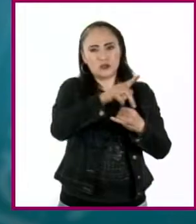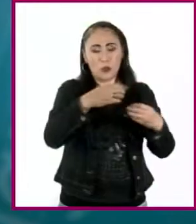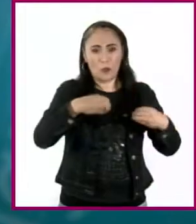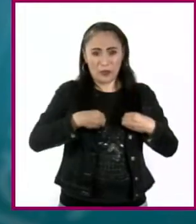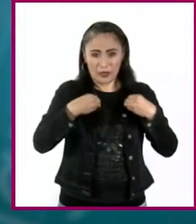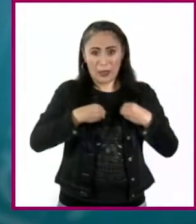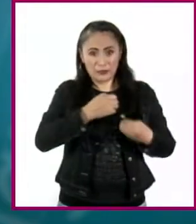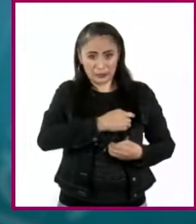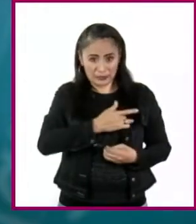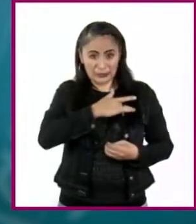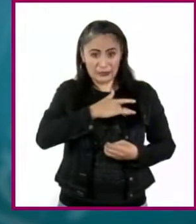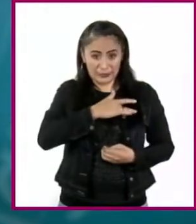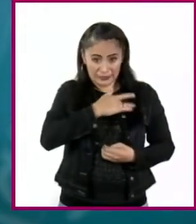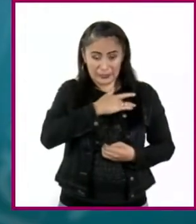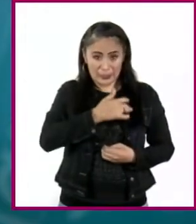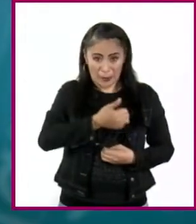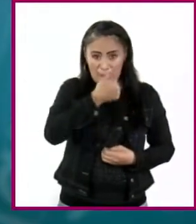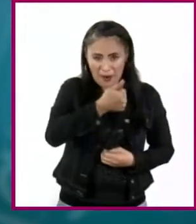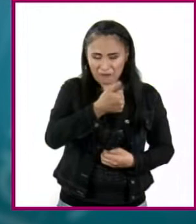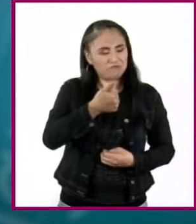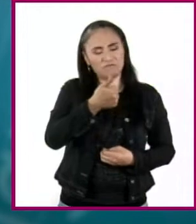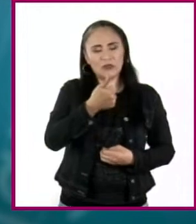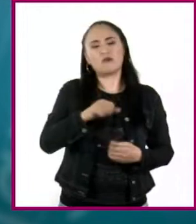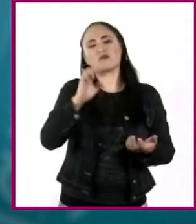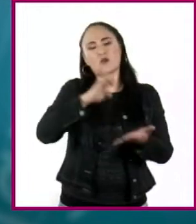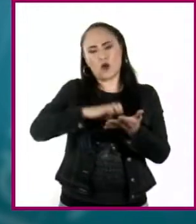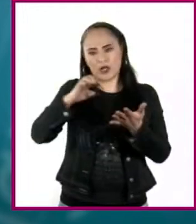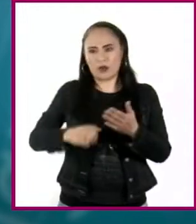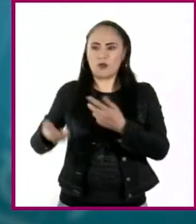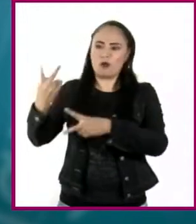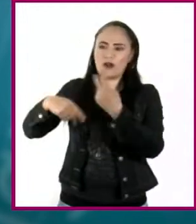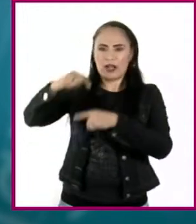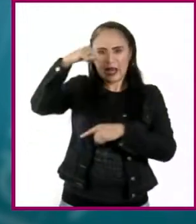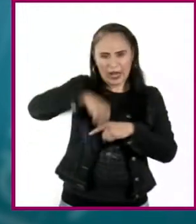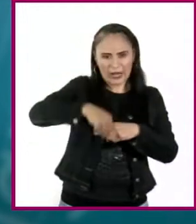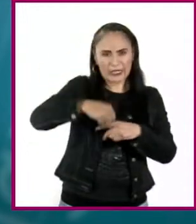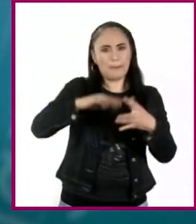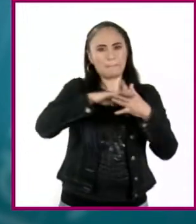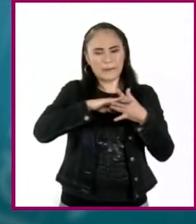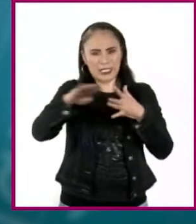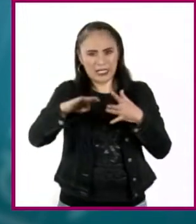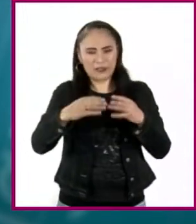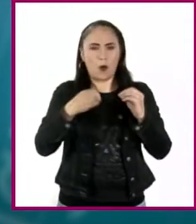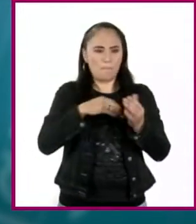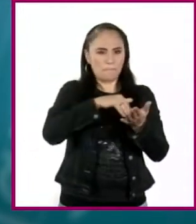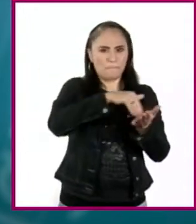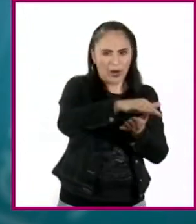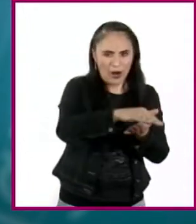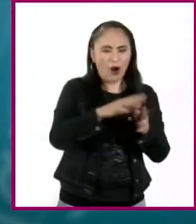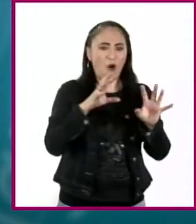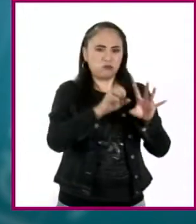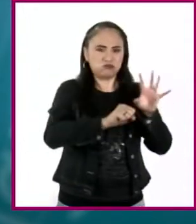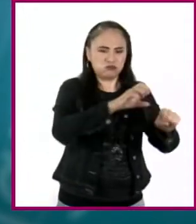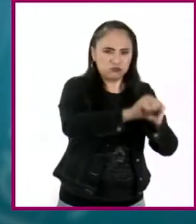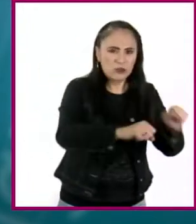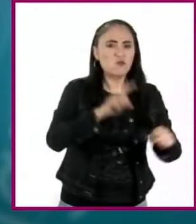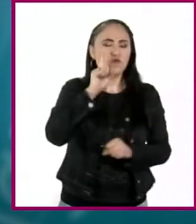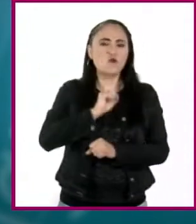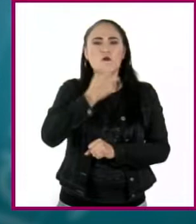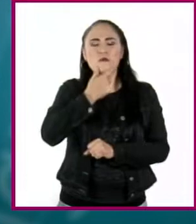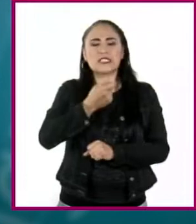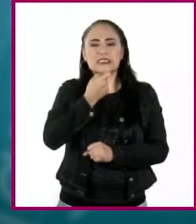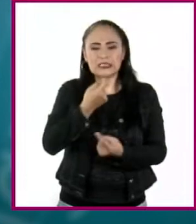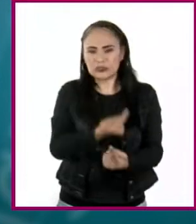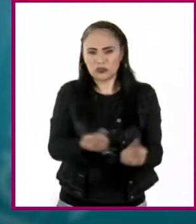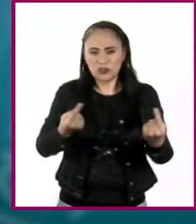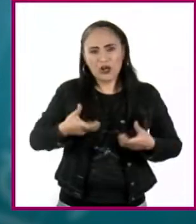bienestar. Algunos de estos grupos son refugiados, migrantes, desplazados o perseguidos, las niñas, niños y jóvenes en